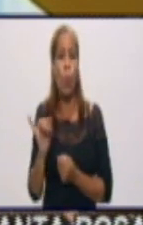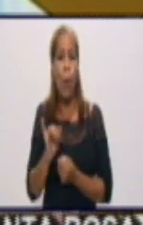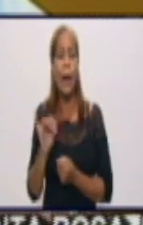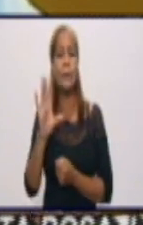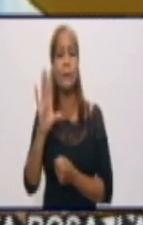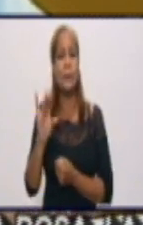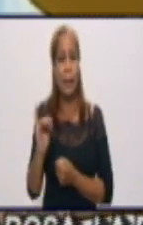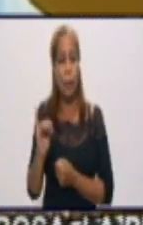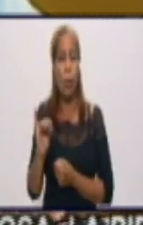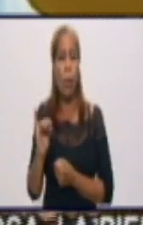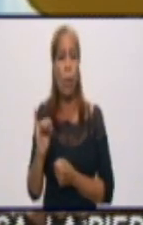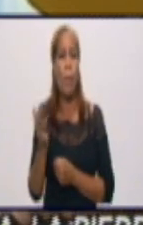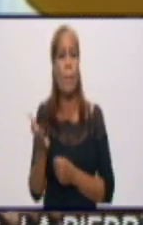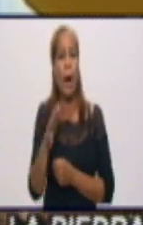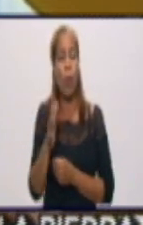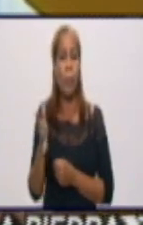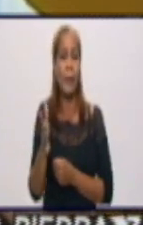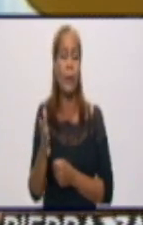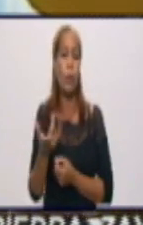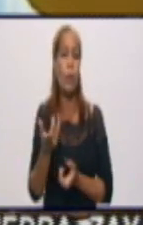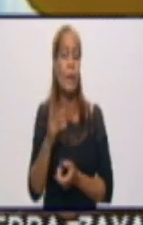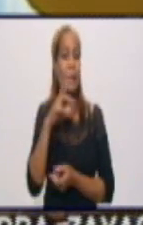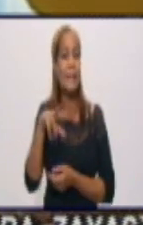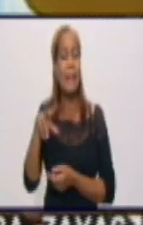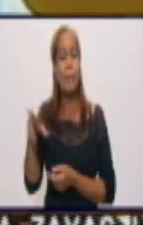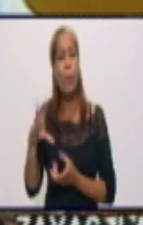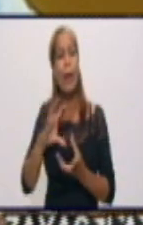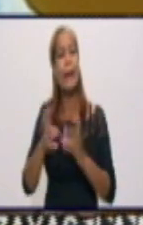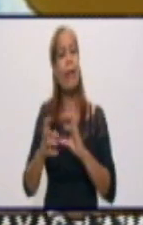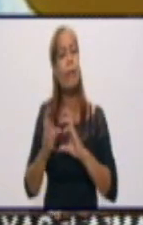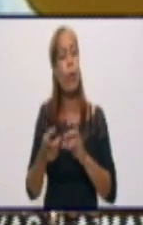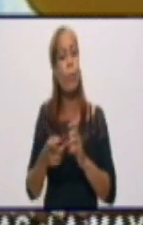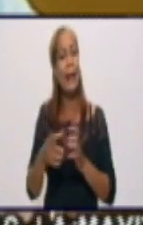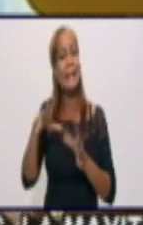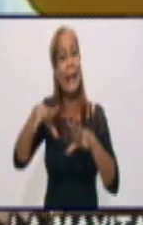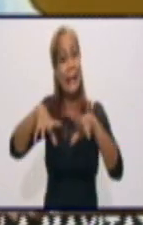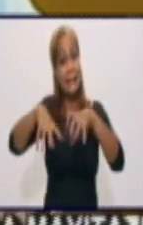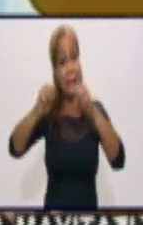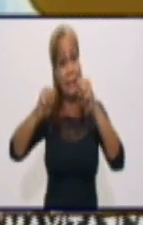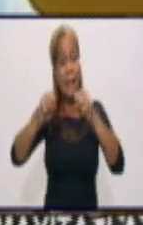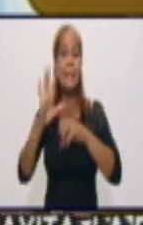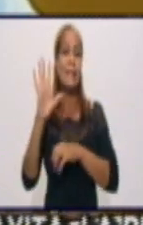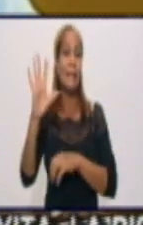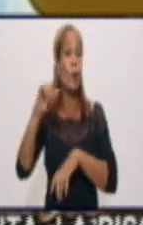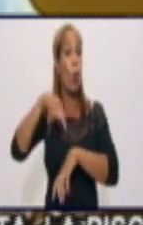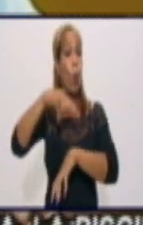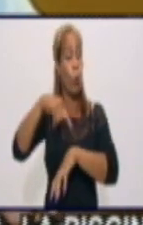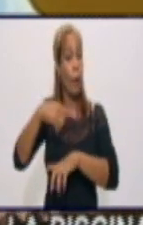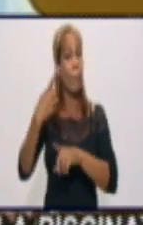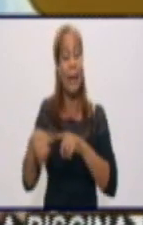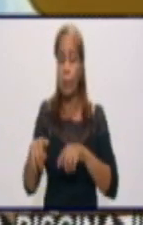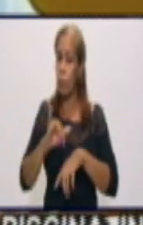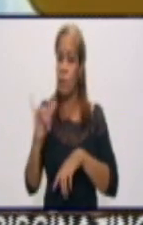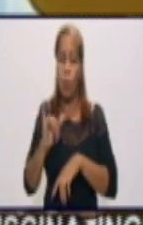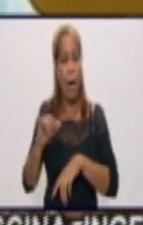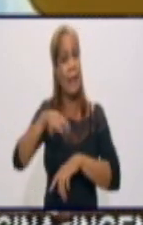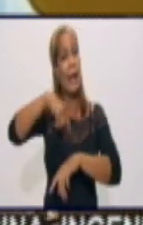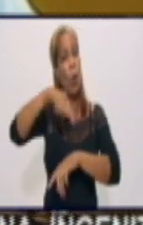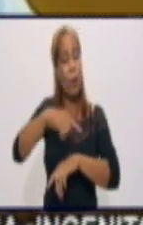pico al mediodía el pico de la noche buscando cinco horas de afectación como máximo para no repetir circuito pero ya en horas de la noche y boca afectar hasta